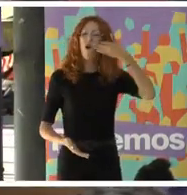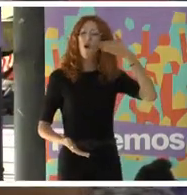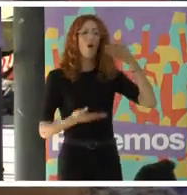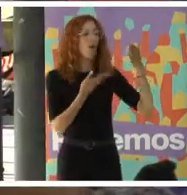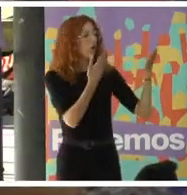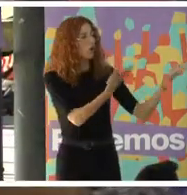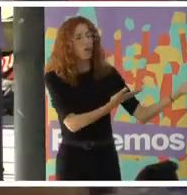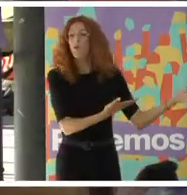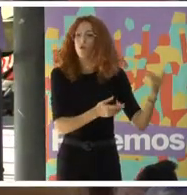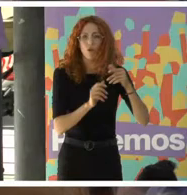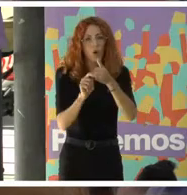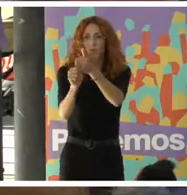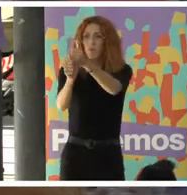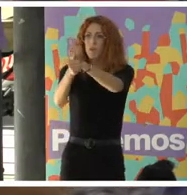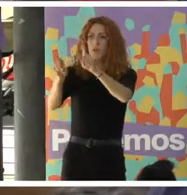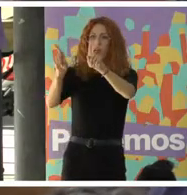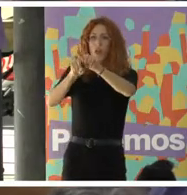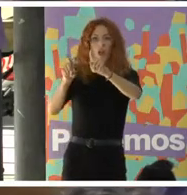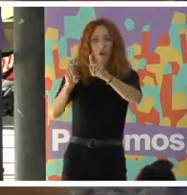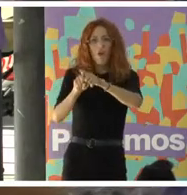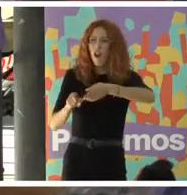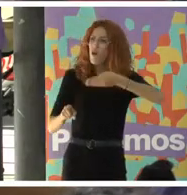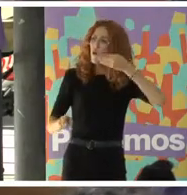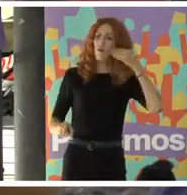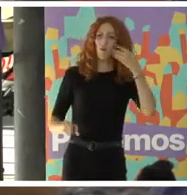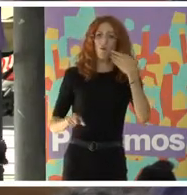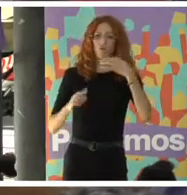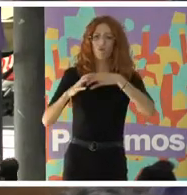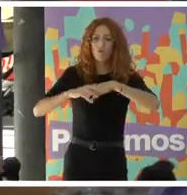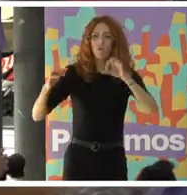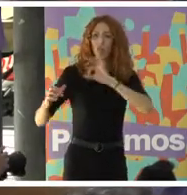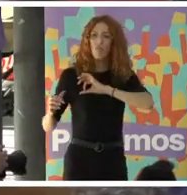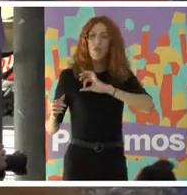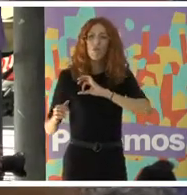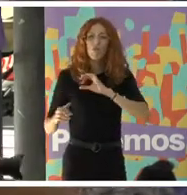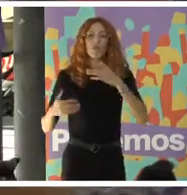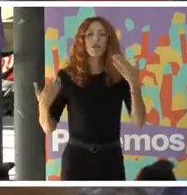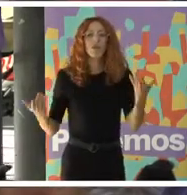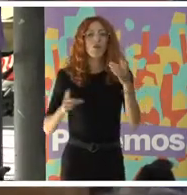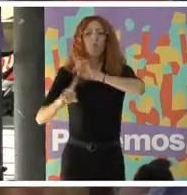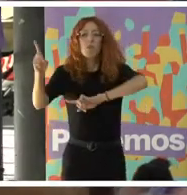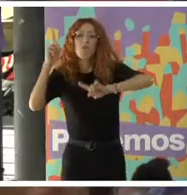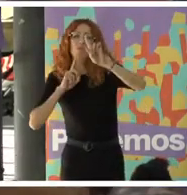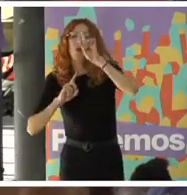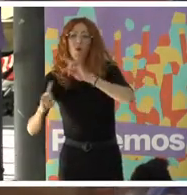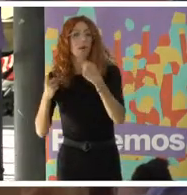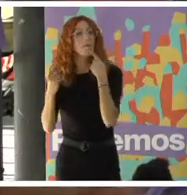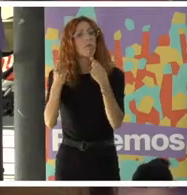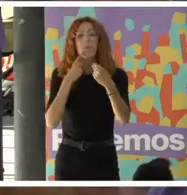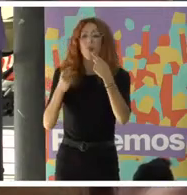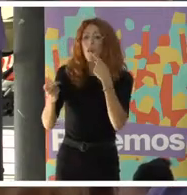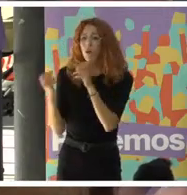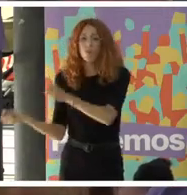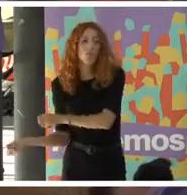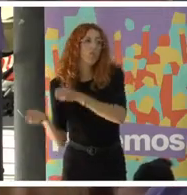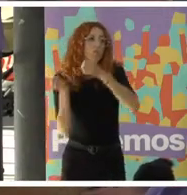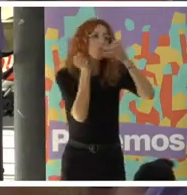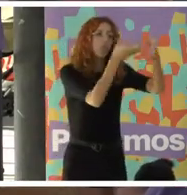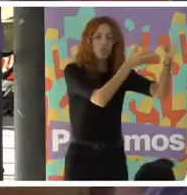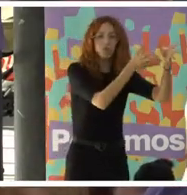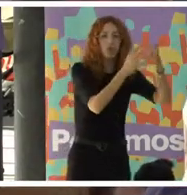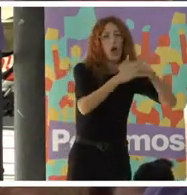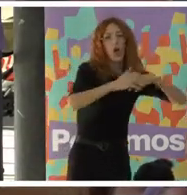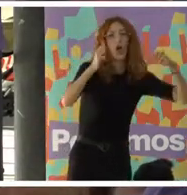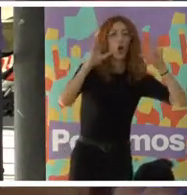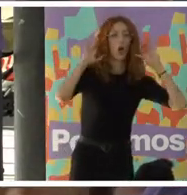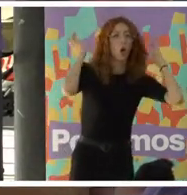me he sentido tan representada en el Congreso de los Diputados, llevando los problemas y las cuestiones de la gente de nuestra tierra a ese